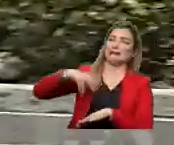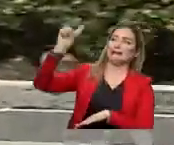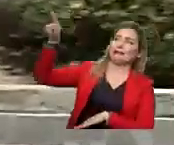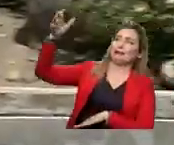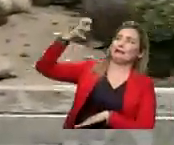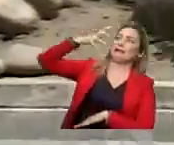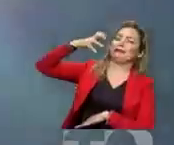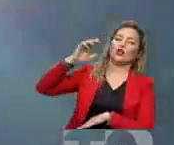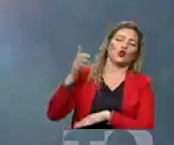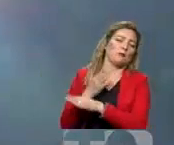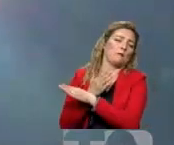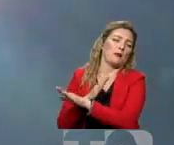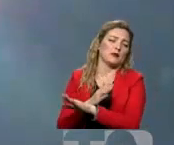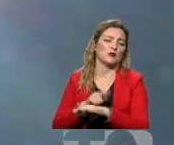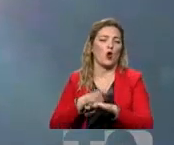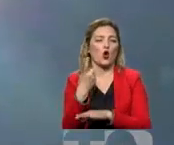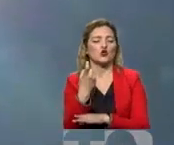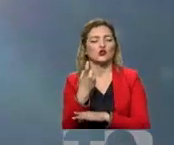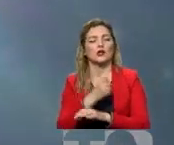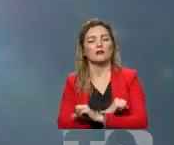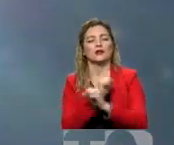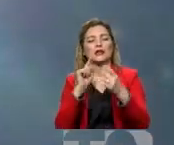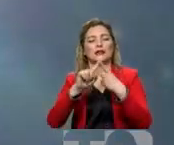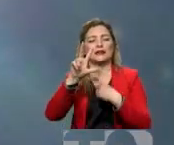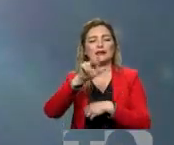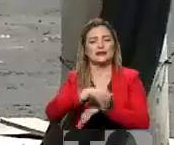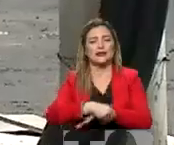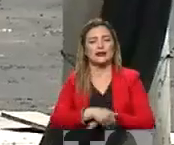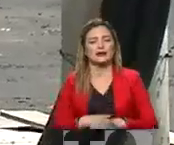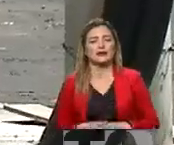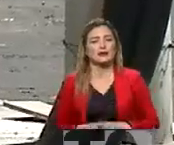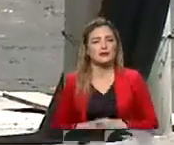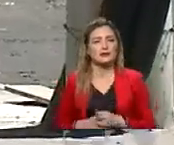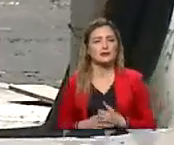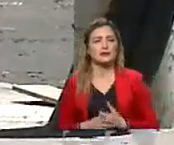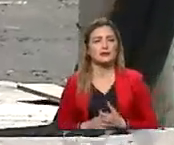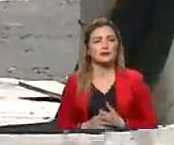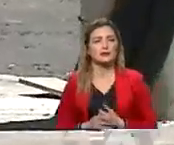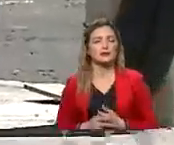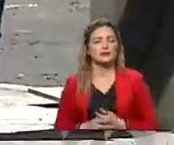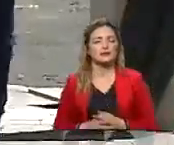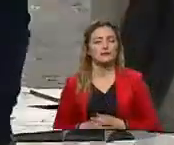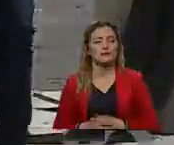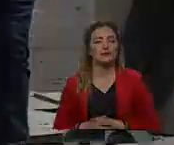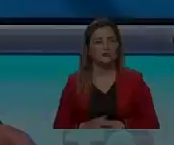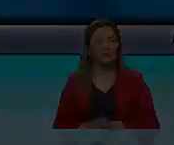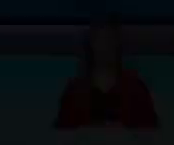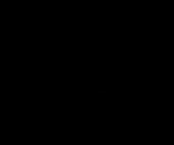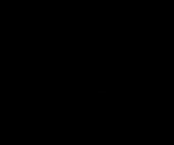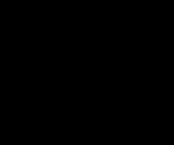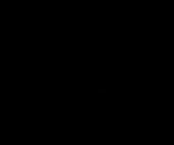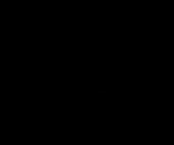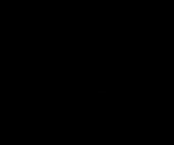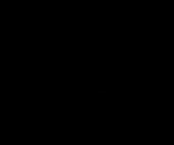ultravioletas, especialmente entre las 11 de la mañana y las 3 de la tarde. Helen Quiñones, 24 horas.